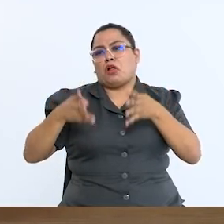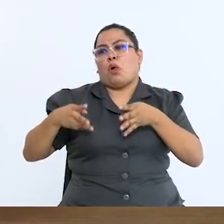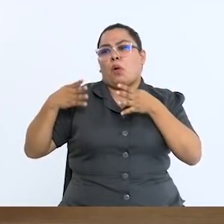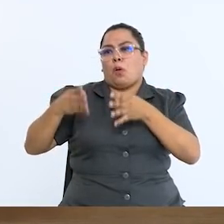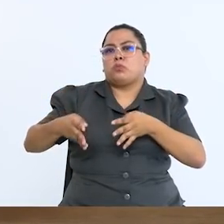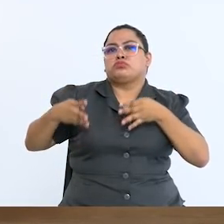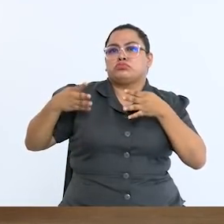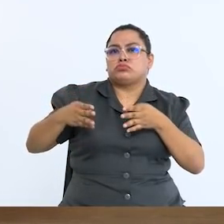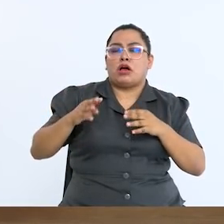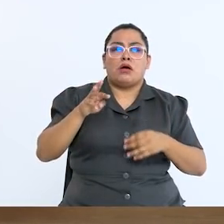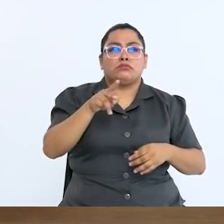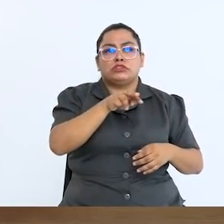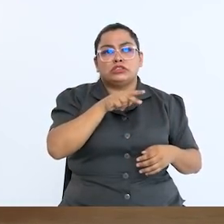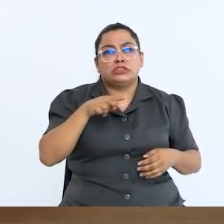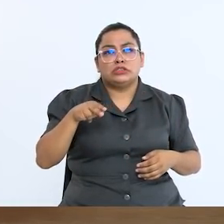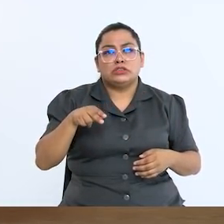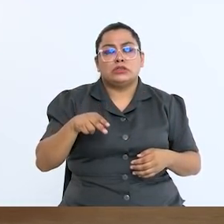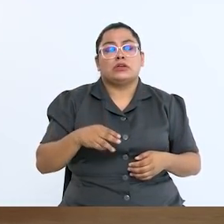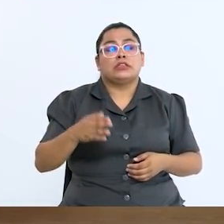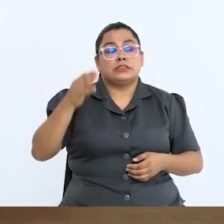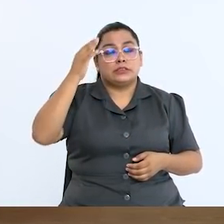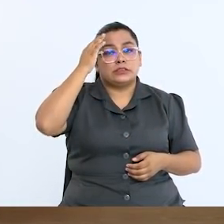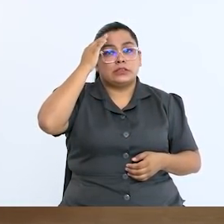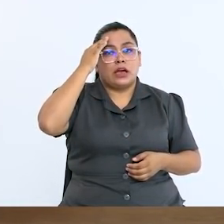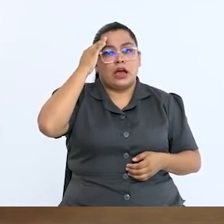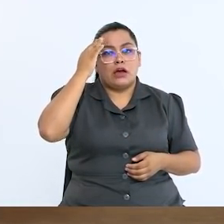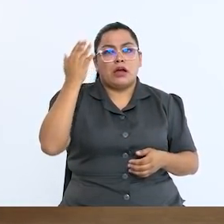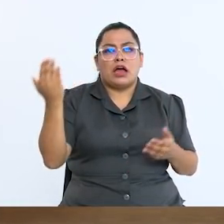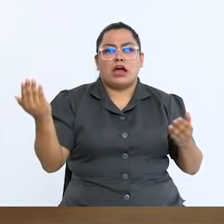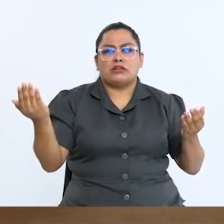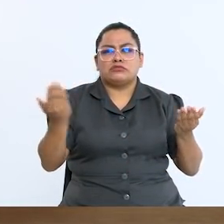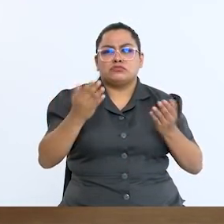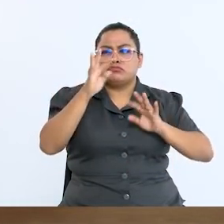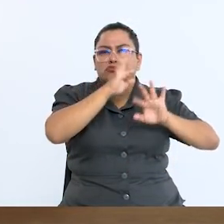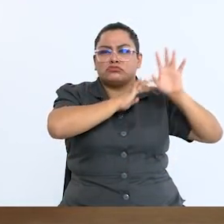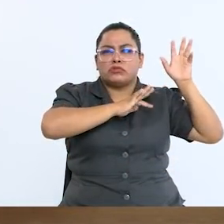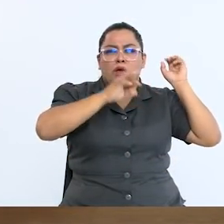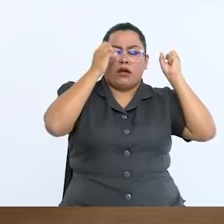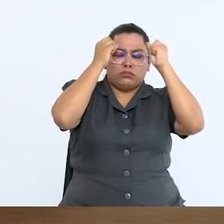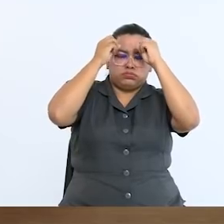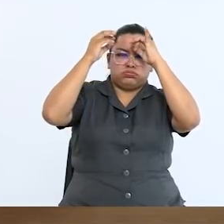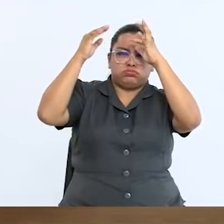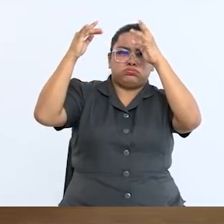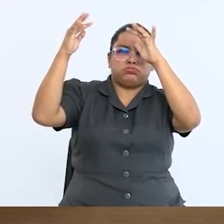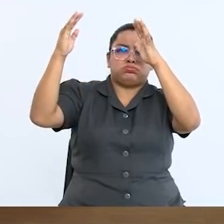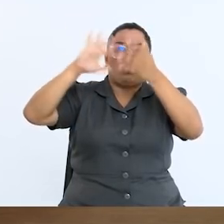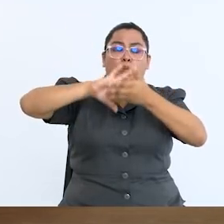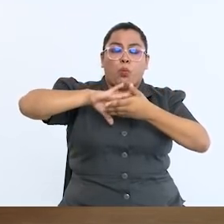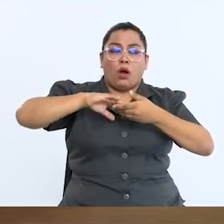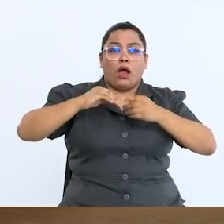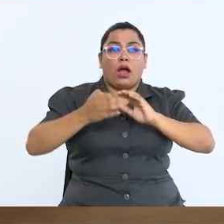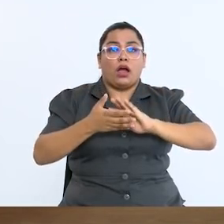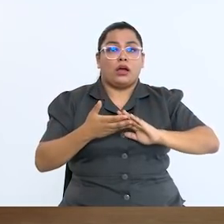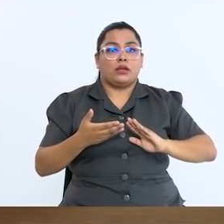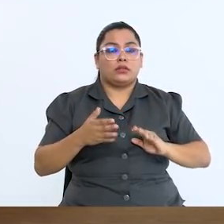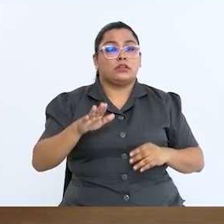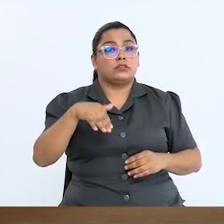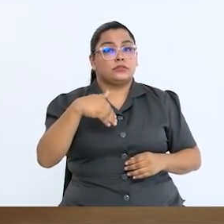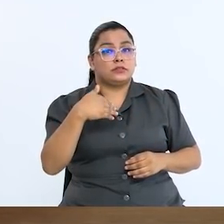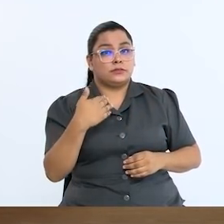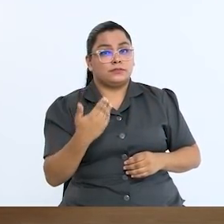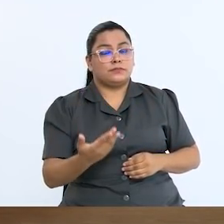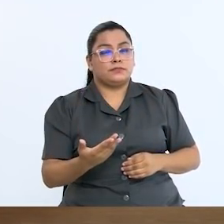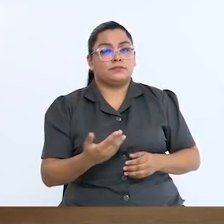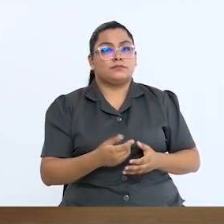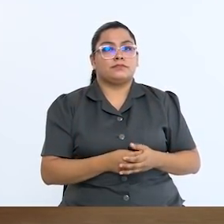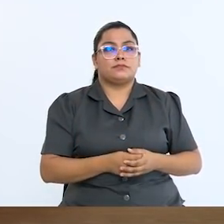sus familiares, con sus amistades, saben recrear historias, imaginar cuentos y relatarlos. De